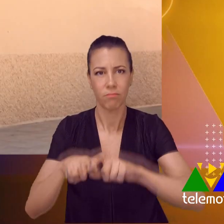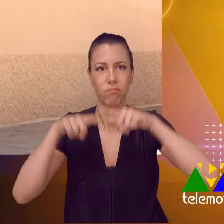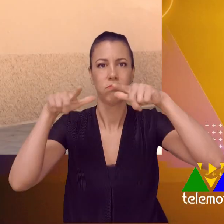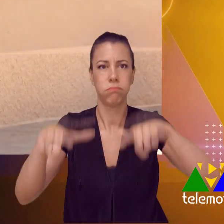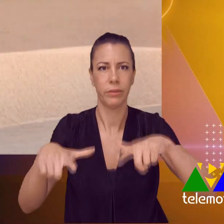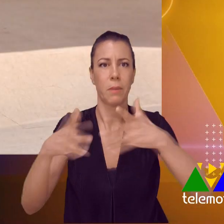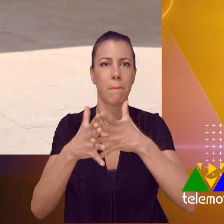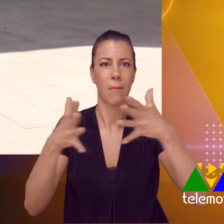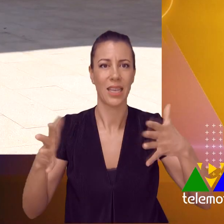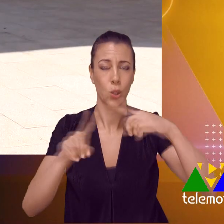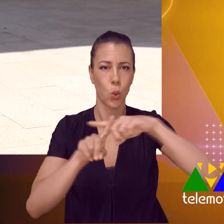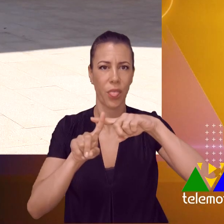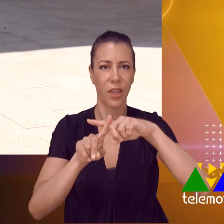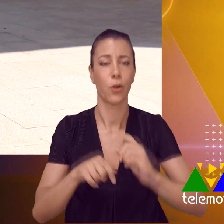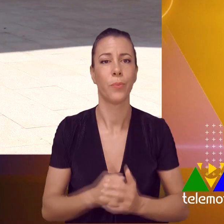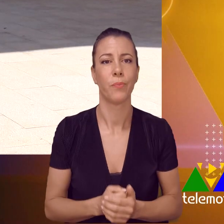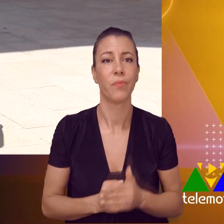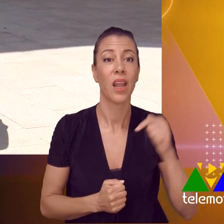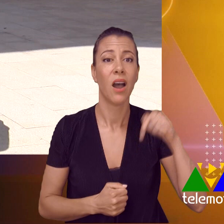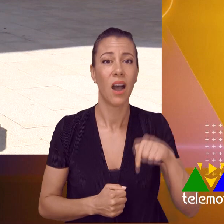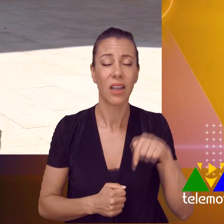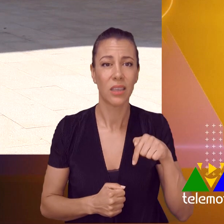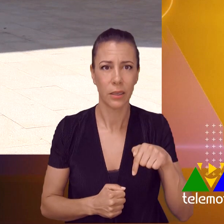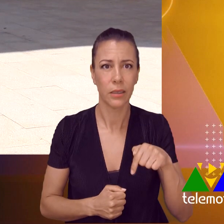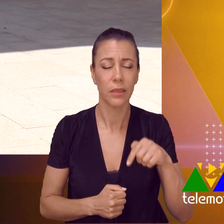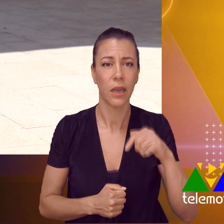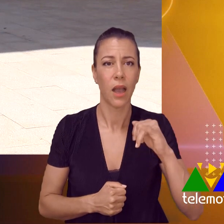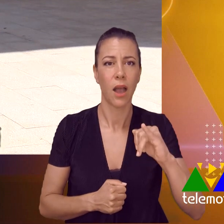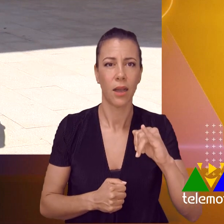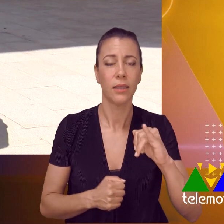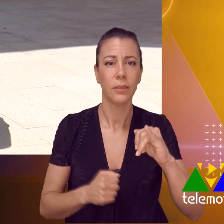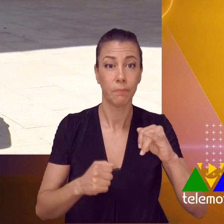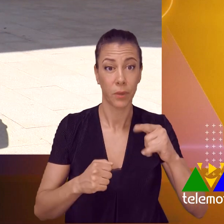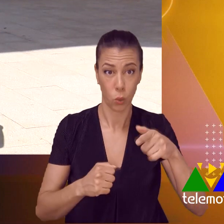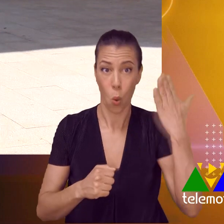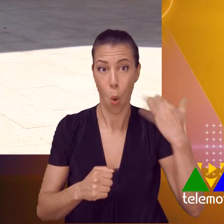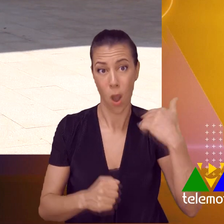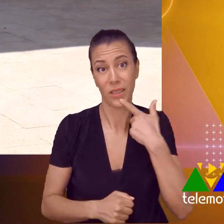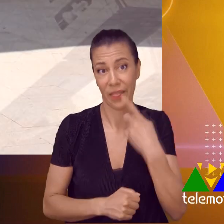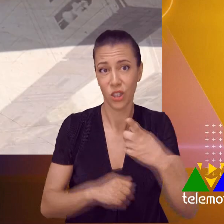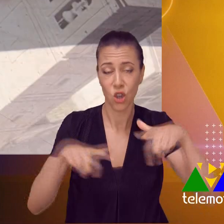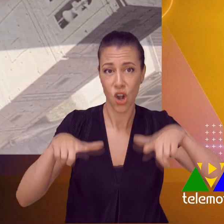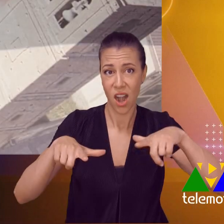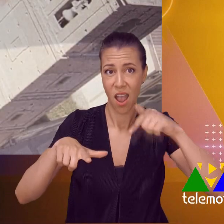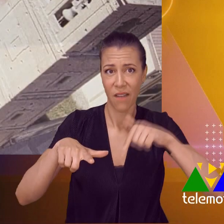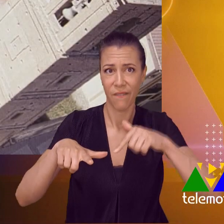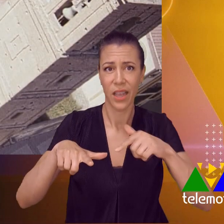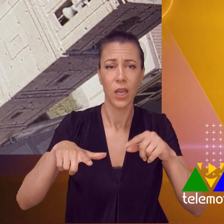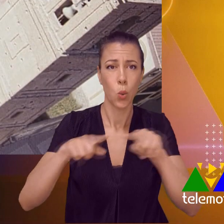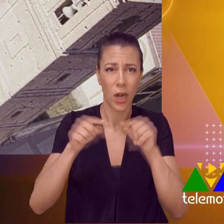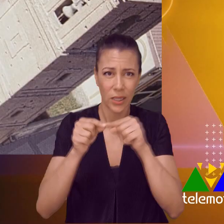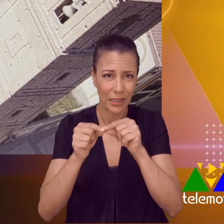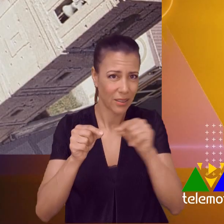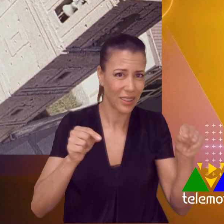crucero. Aquí era donde teníamos esa nave que decías anteriormente, que podría llegar prácticamente de esquina a esquina, ¿no?